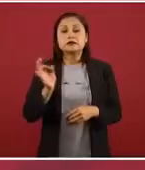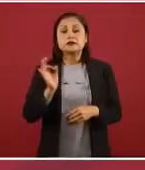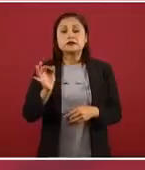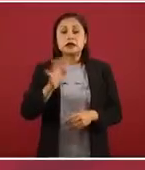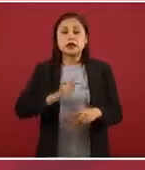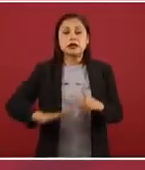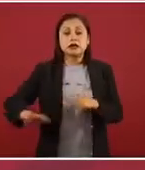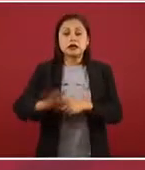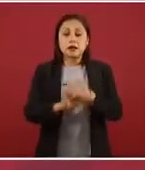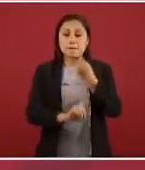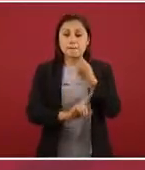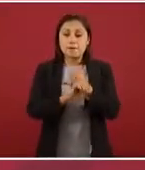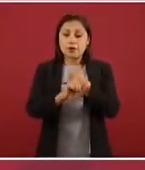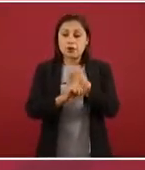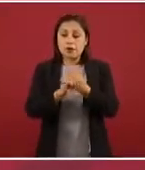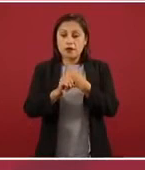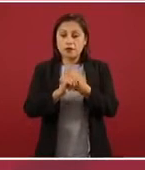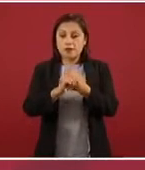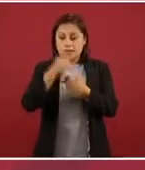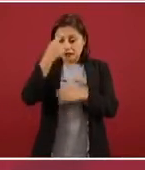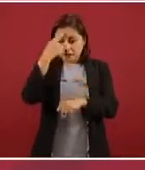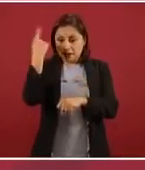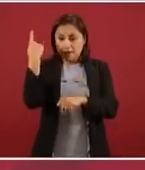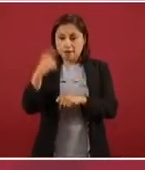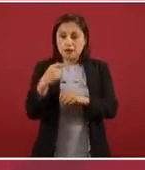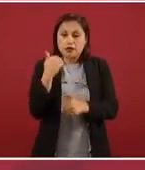instrumentación, de ejecución, de operación